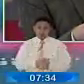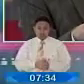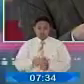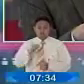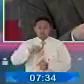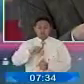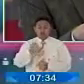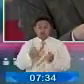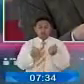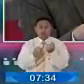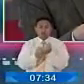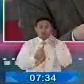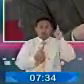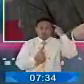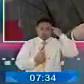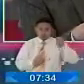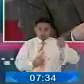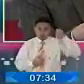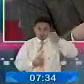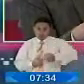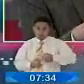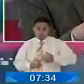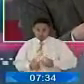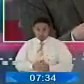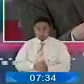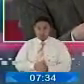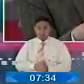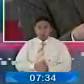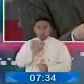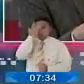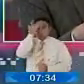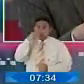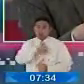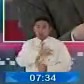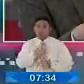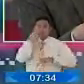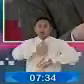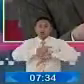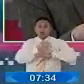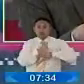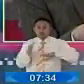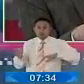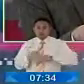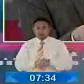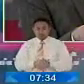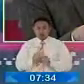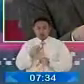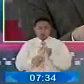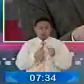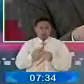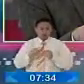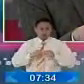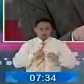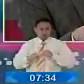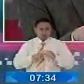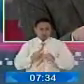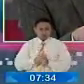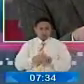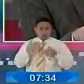aporte estatal también para poder apoyar a destrabar este tema, porque se eliminó un peaje, y de esta manera vamos trabajando poco a poco y logrando